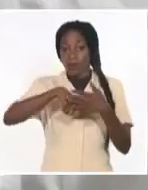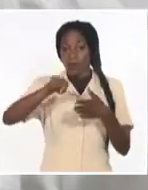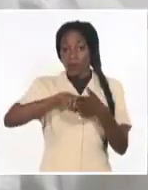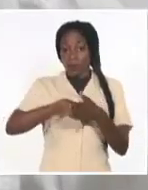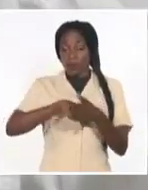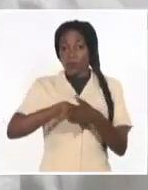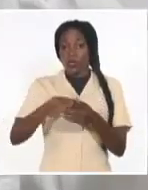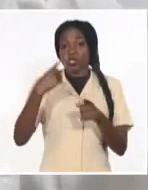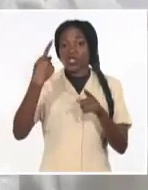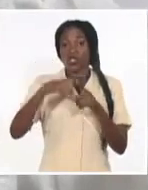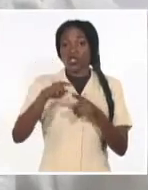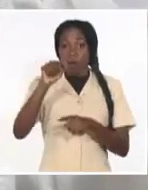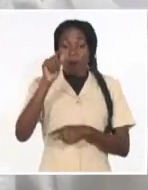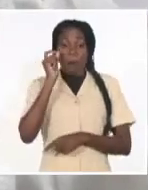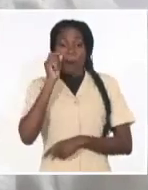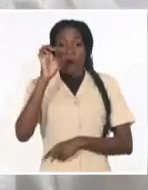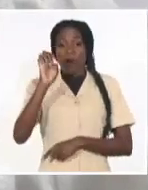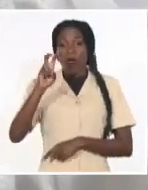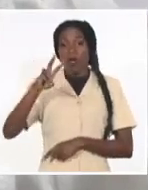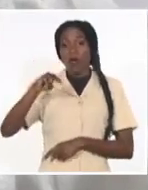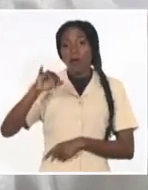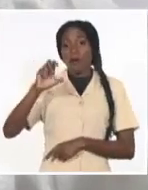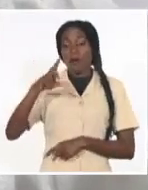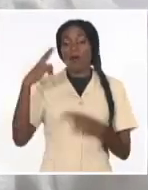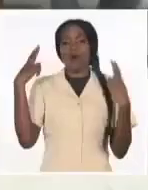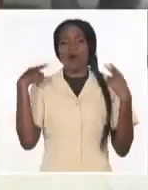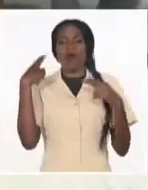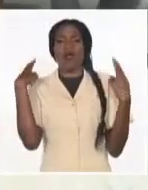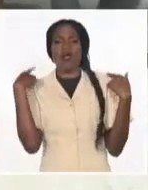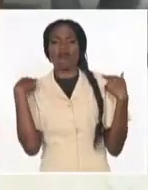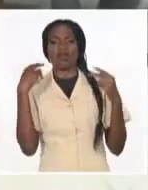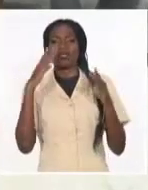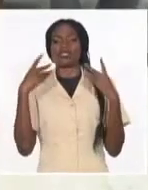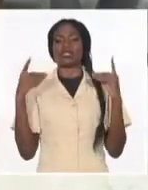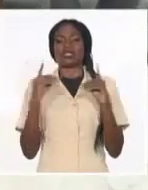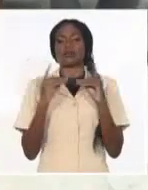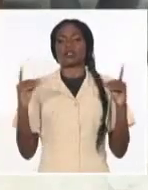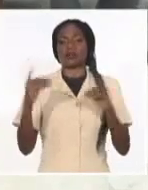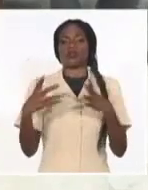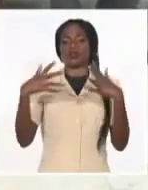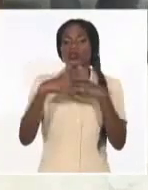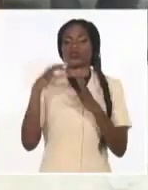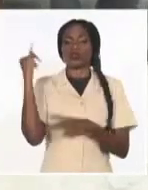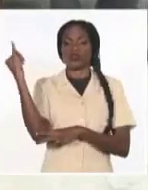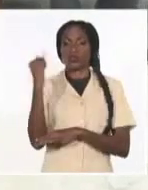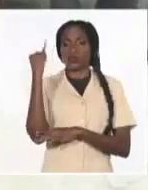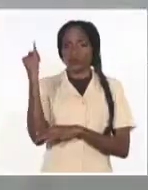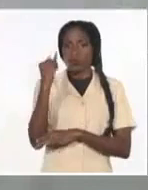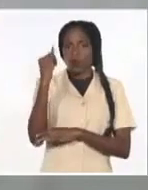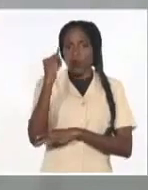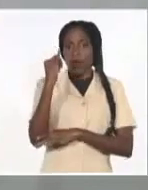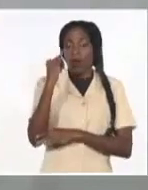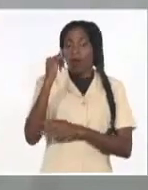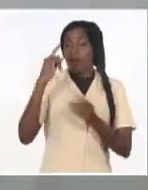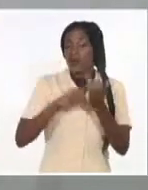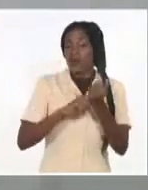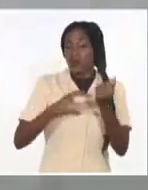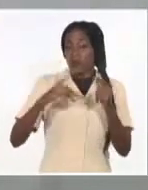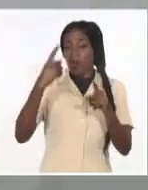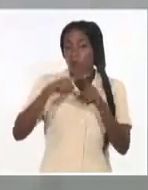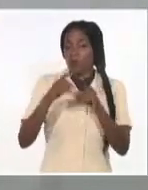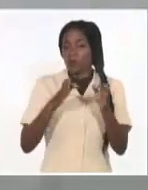y Emilio Lozada García, jefe del Departamento de Relaciones Internacionales del Comité Central del Partido, junto a otros